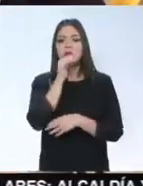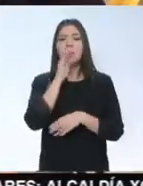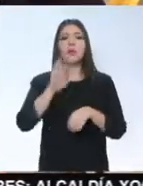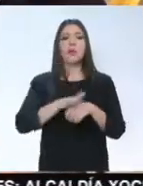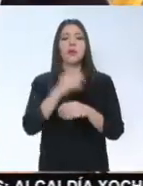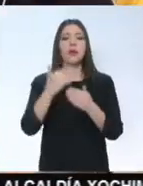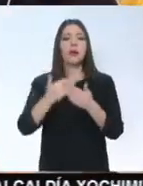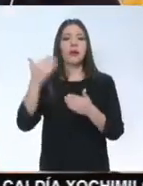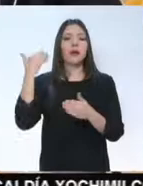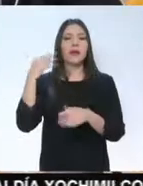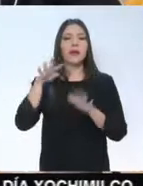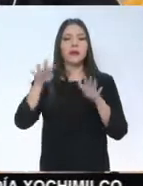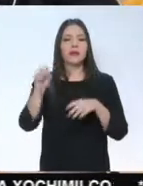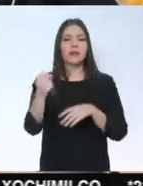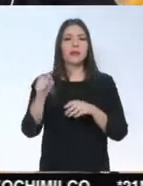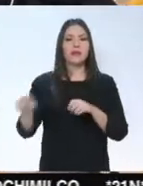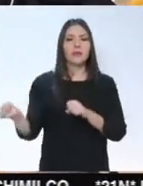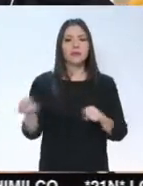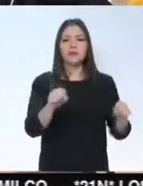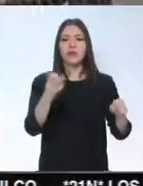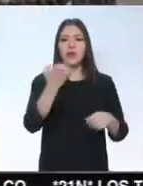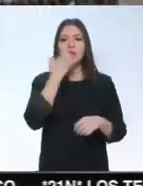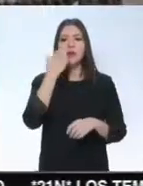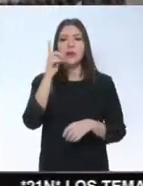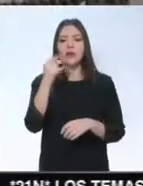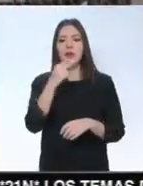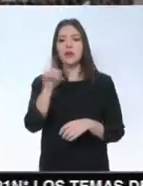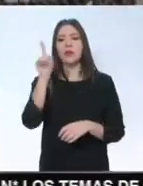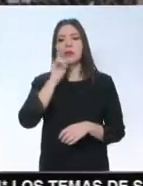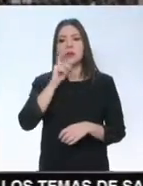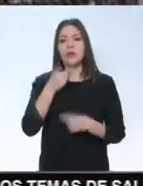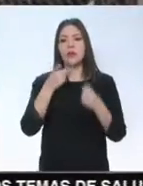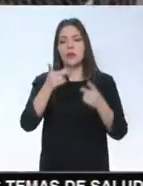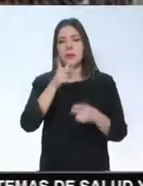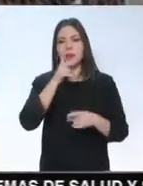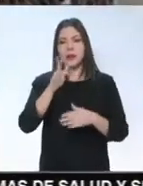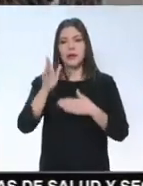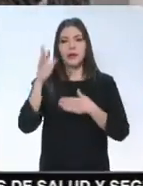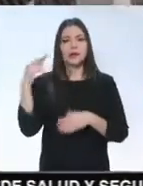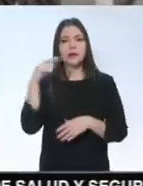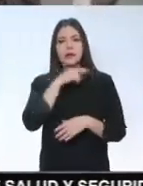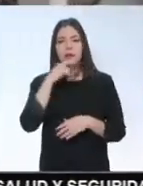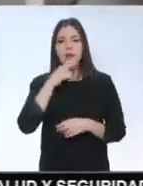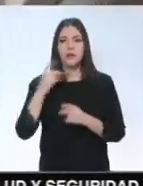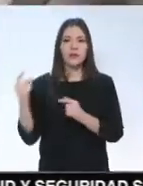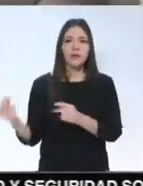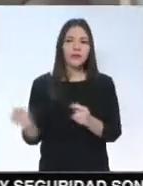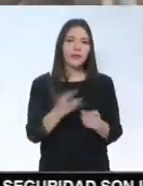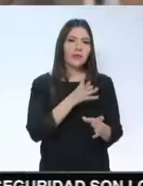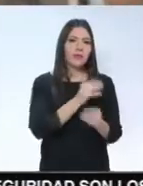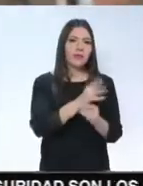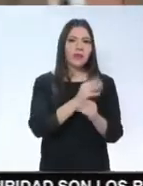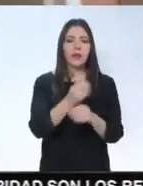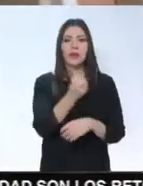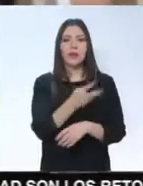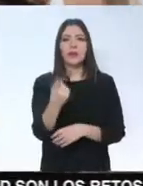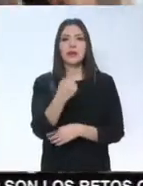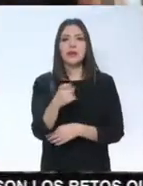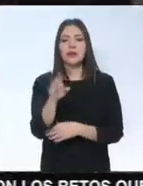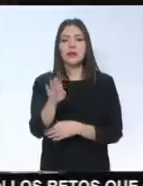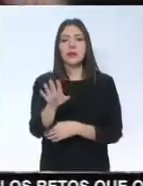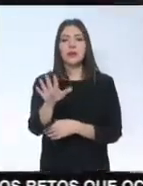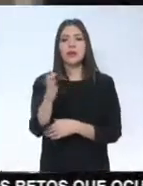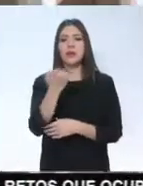el sismo del 19 de septiembre, la alcaldesa se comprometió a apresurar la reparación de las 195